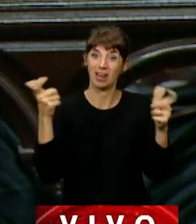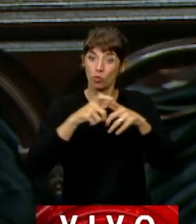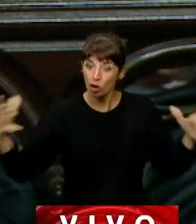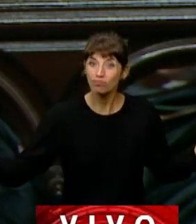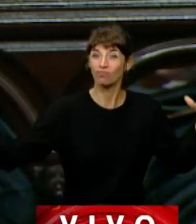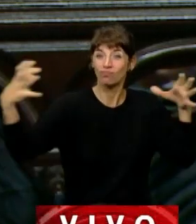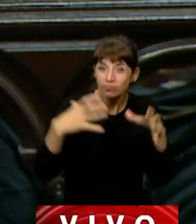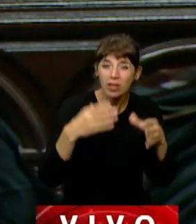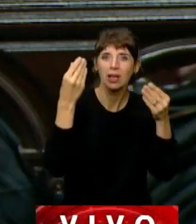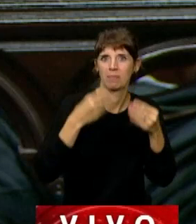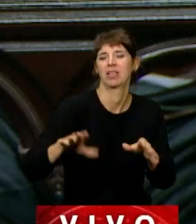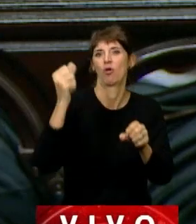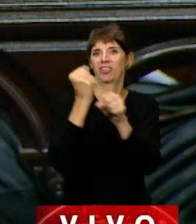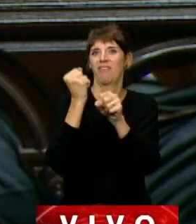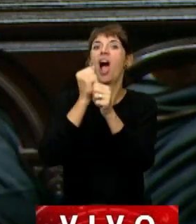a trabajarlo.